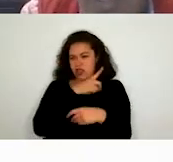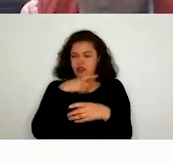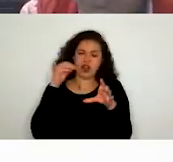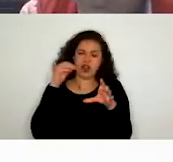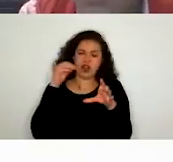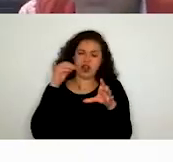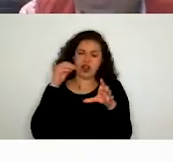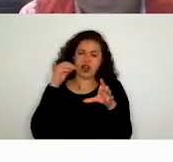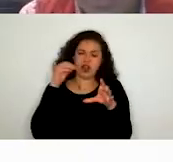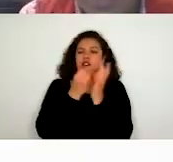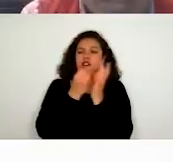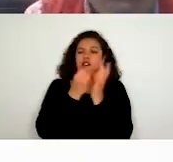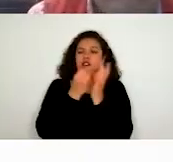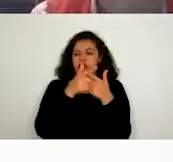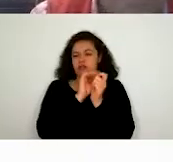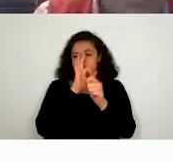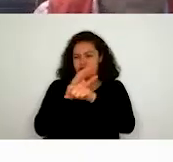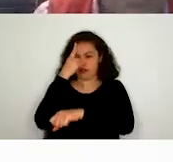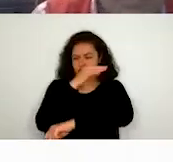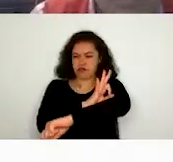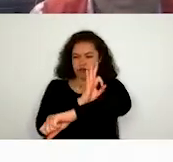la capacitación de las brigadas de protección civil.